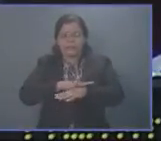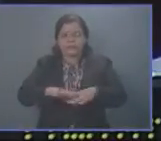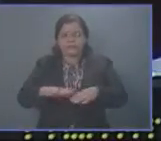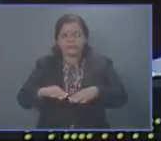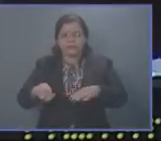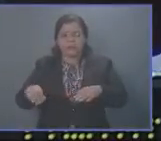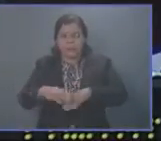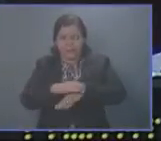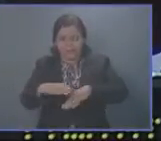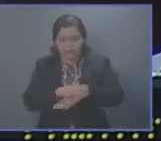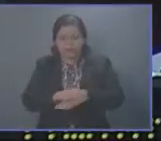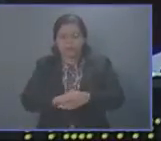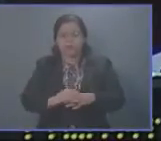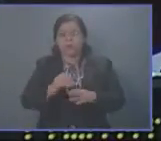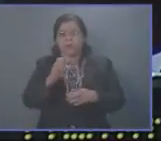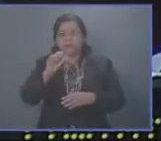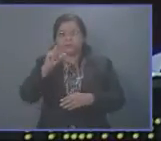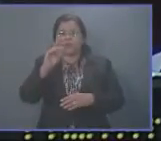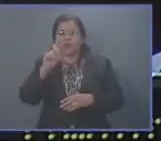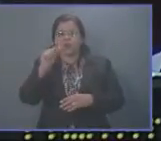han aportado